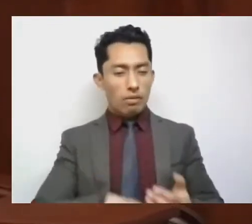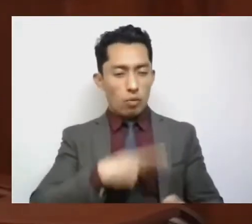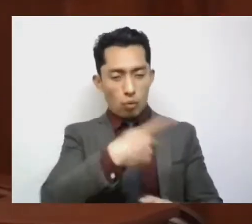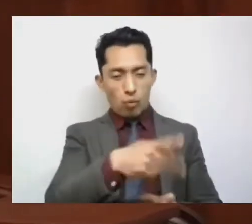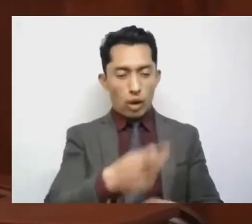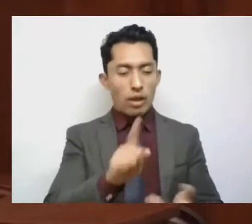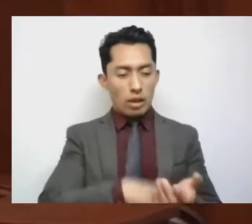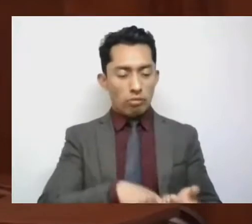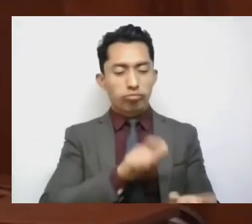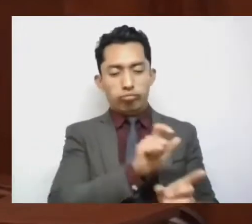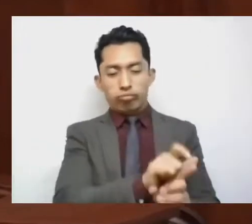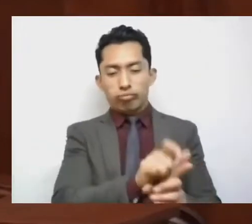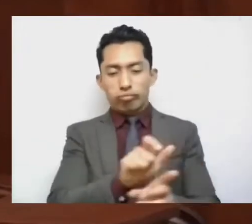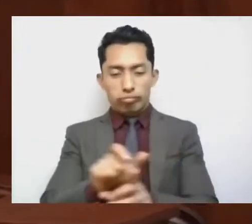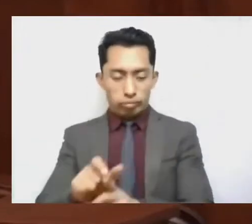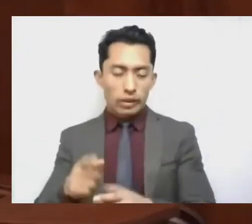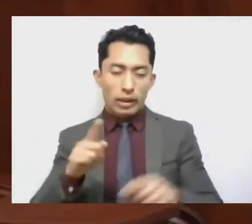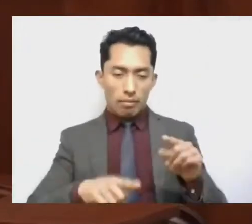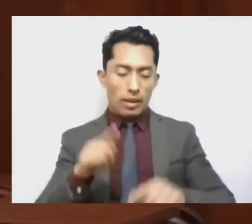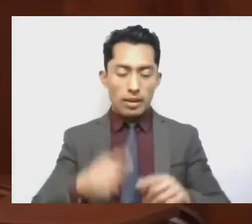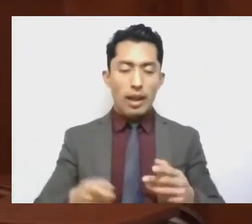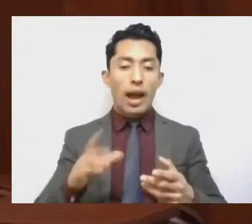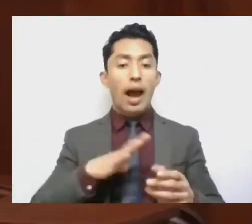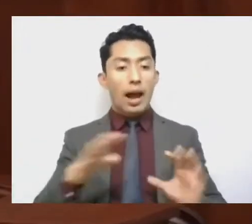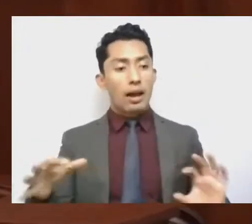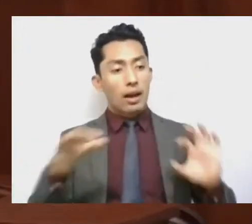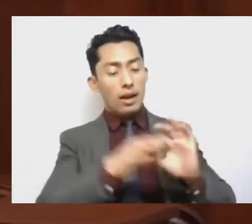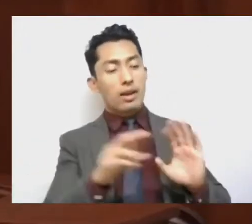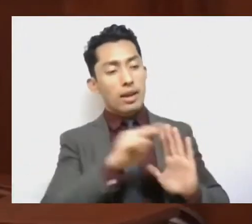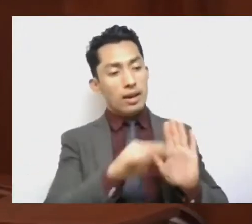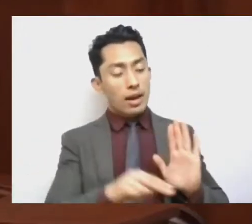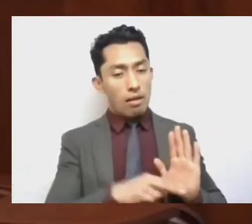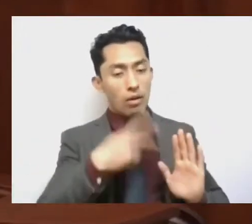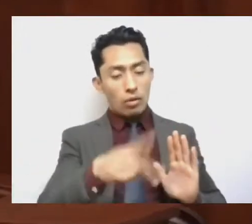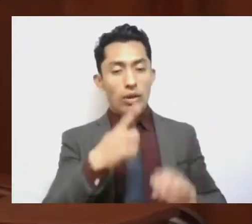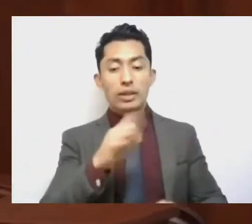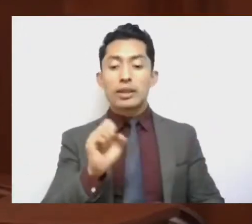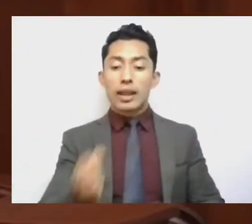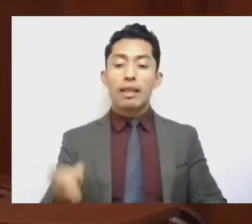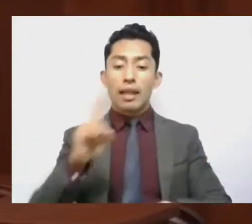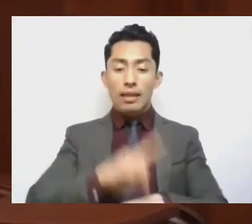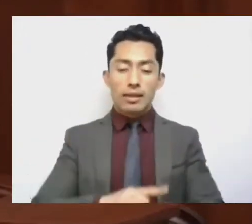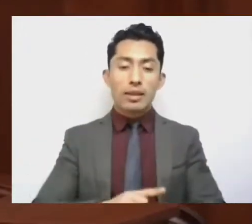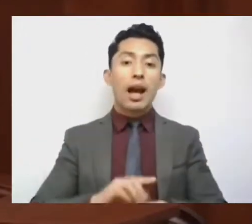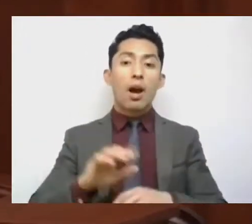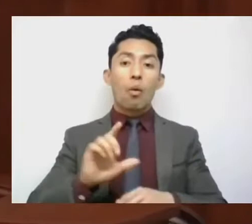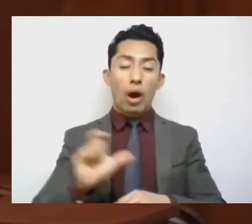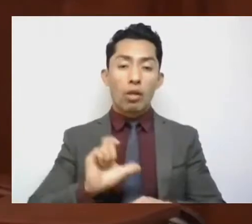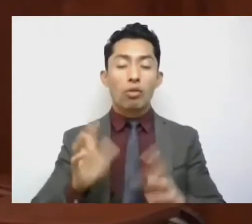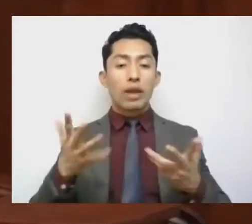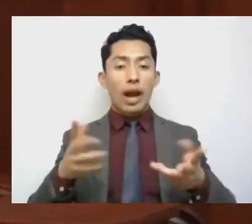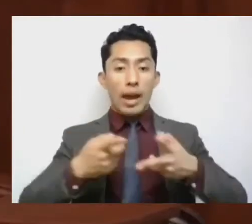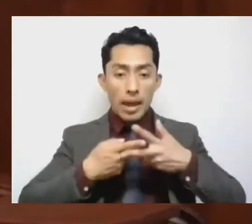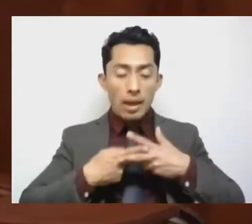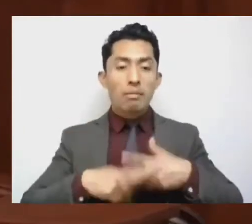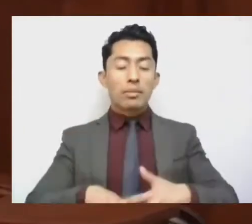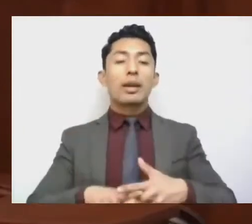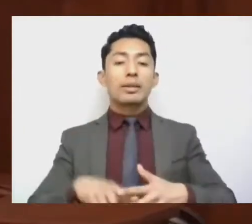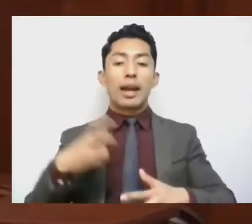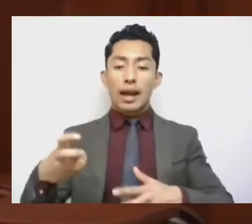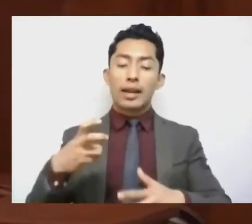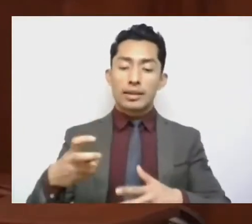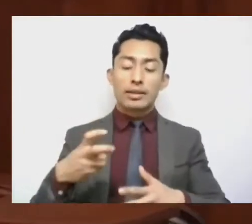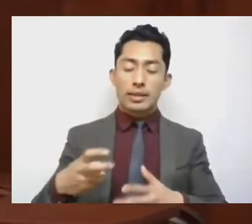con conformidad con la normatividad aplicable en los 60 días posteriores al inicio de vigencia de la